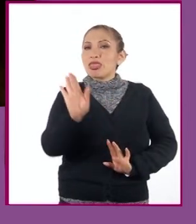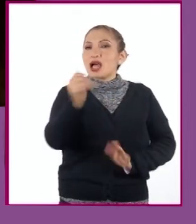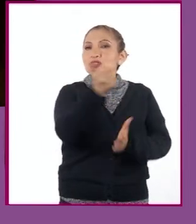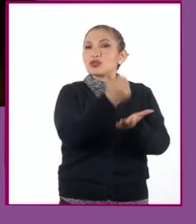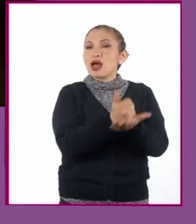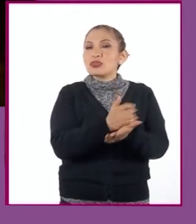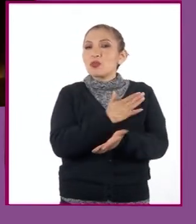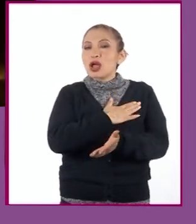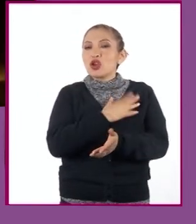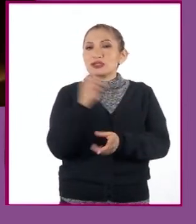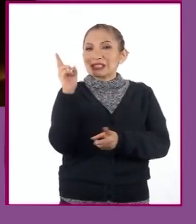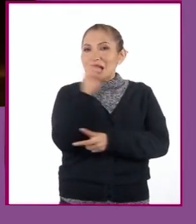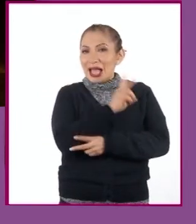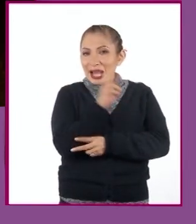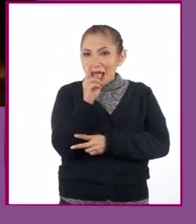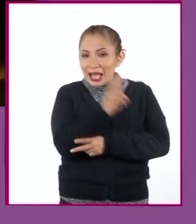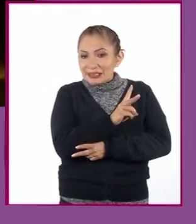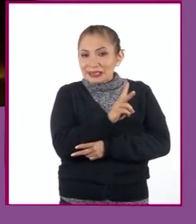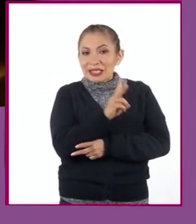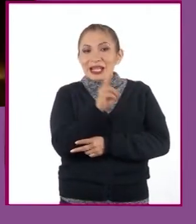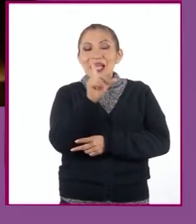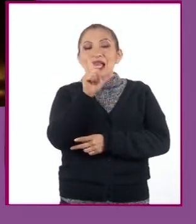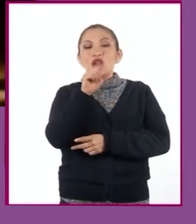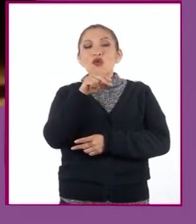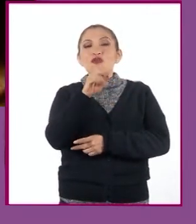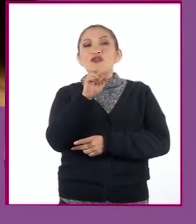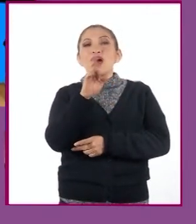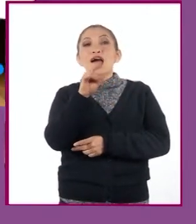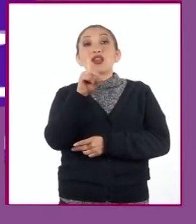ciudad de Buenos Aires, el lunfardo.